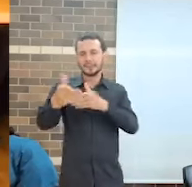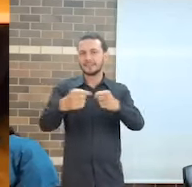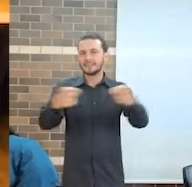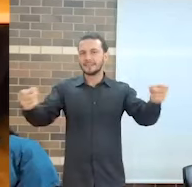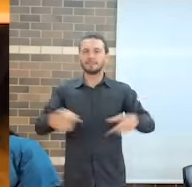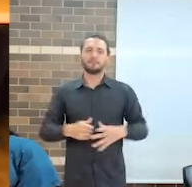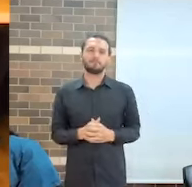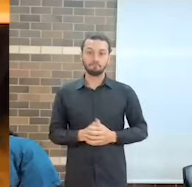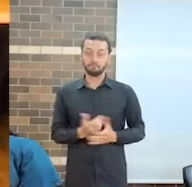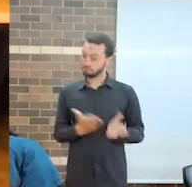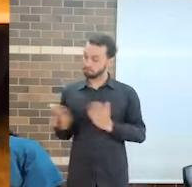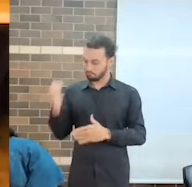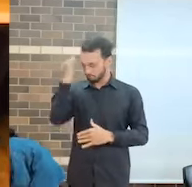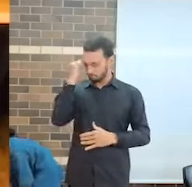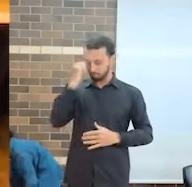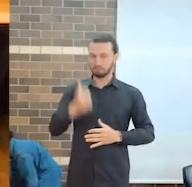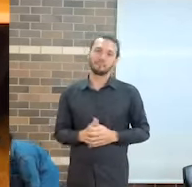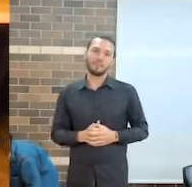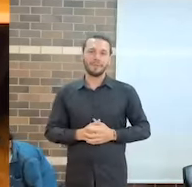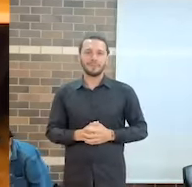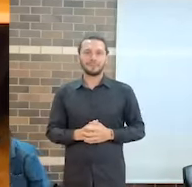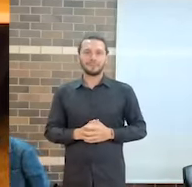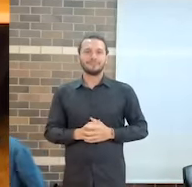hacer. Entonces, profe.